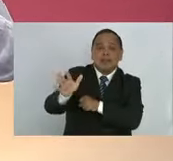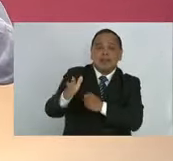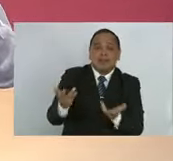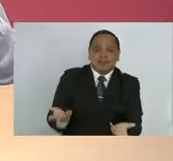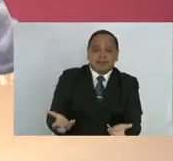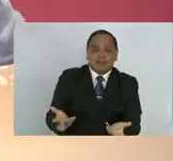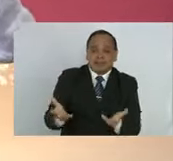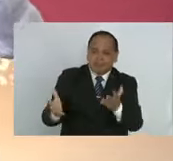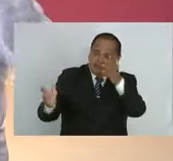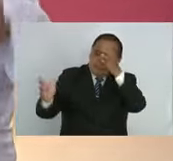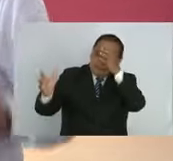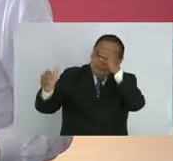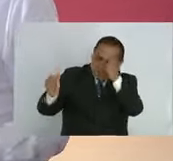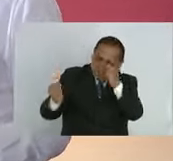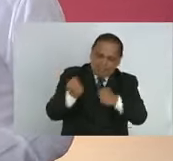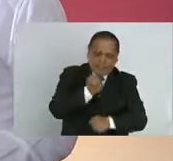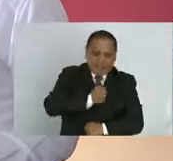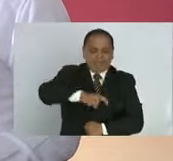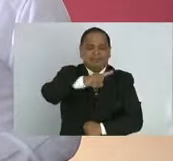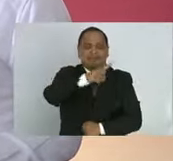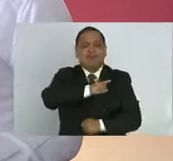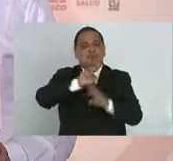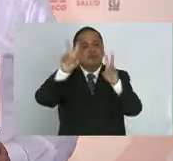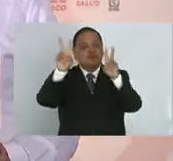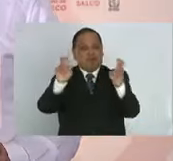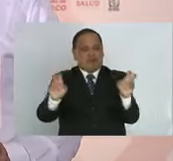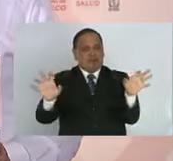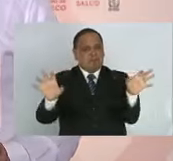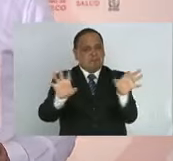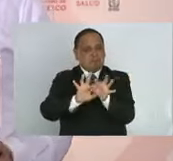consolidar un sistema de salud pública